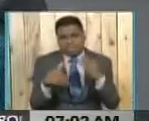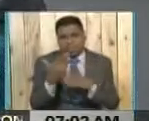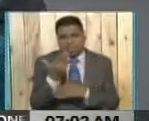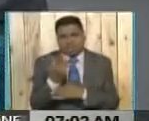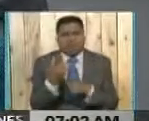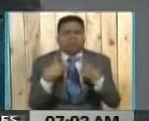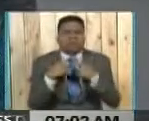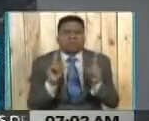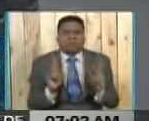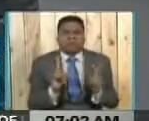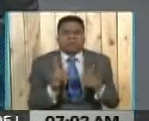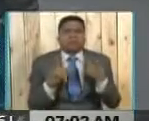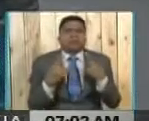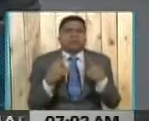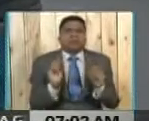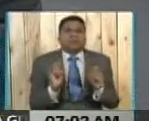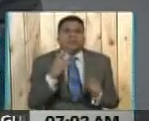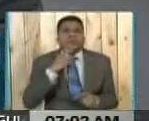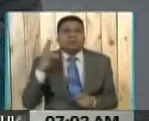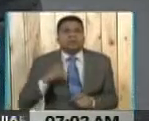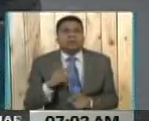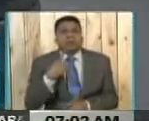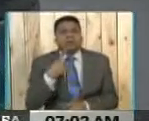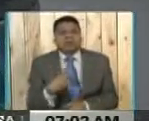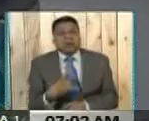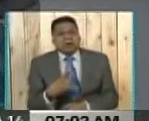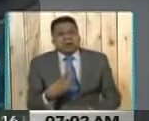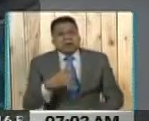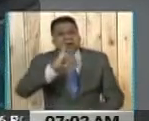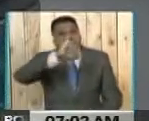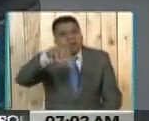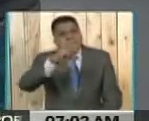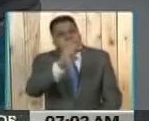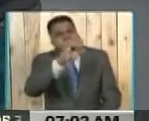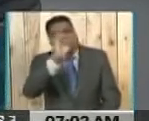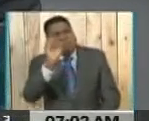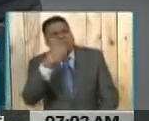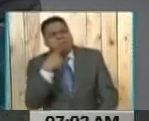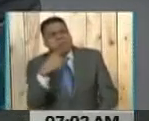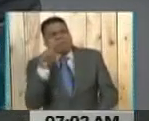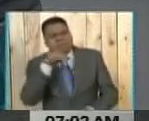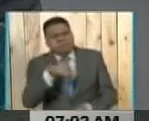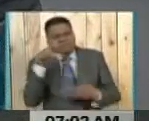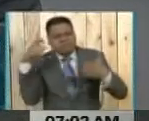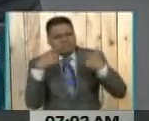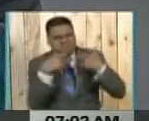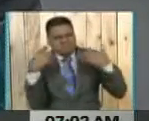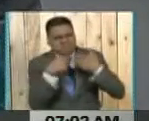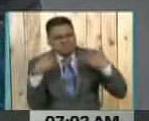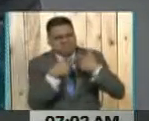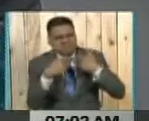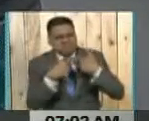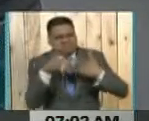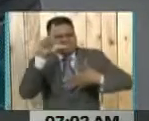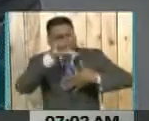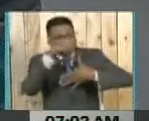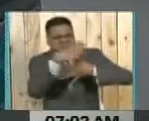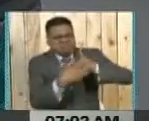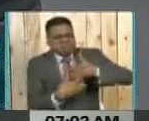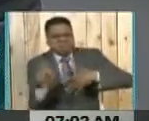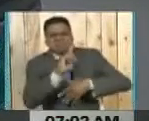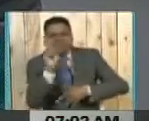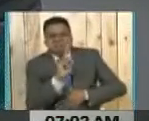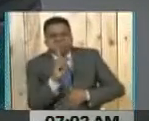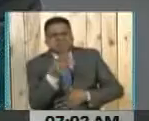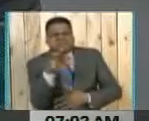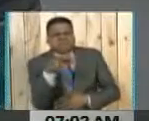la realidad. Decía José Martí, la lucha en América no es entre la